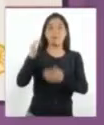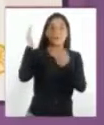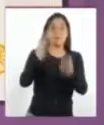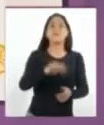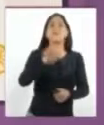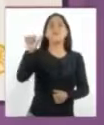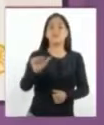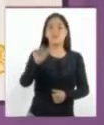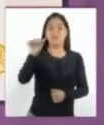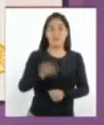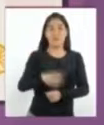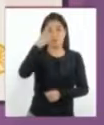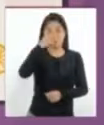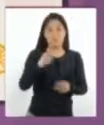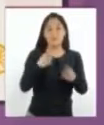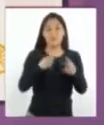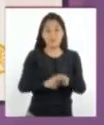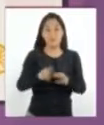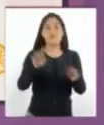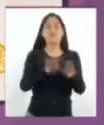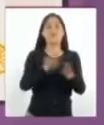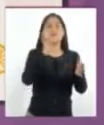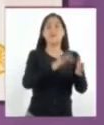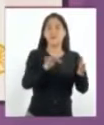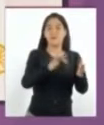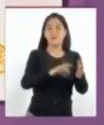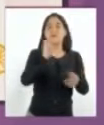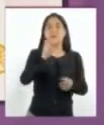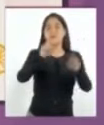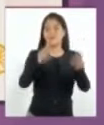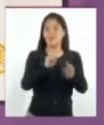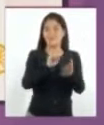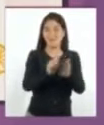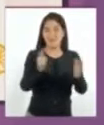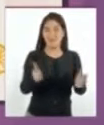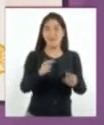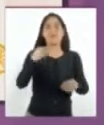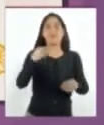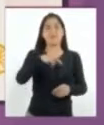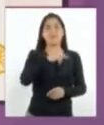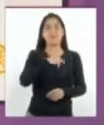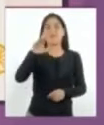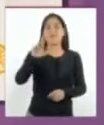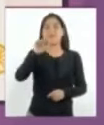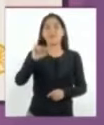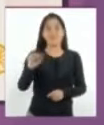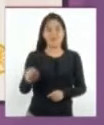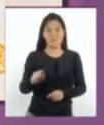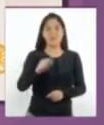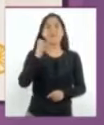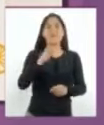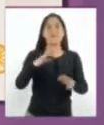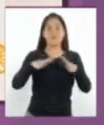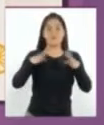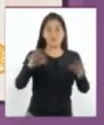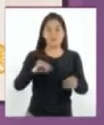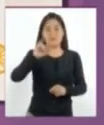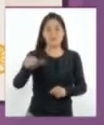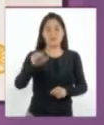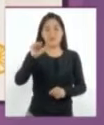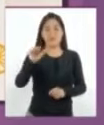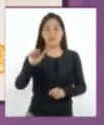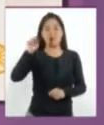Asia. Para comenzar, les leeré un fragmento del libro titulado Nuestra Raíz, del autor Jan de Vos, de la